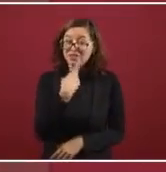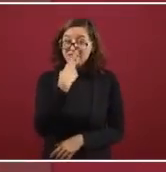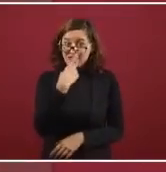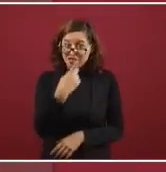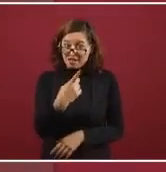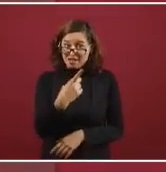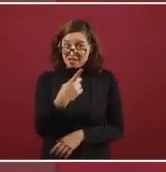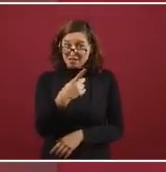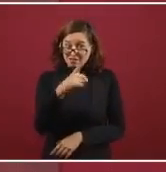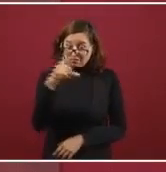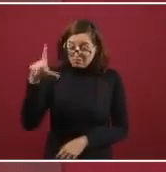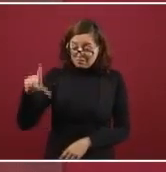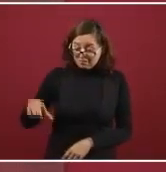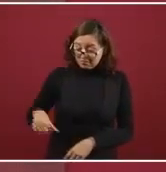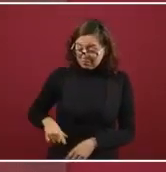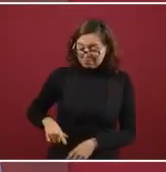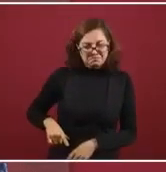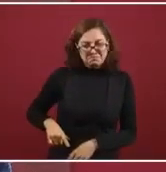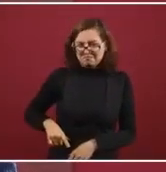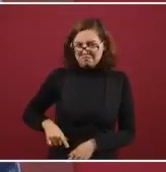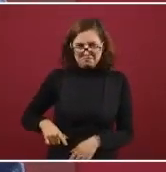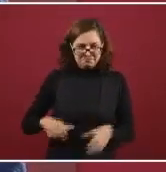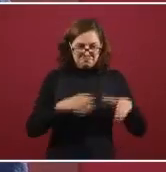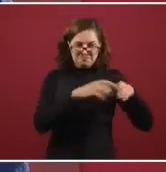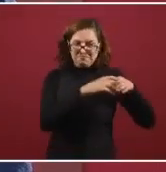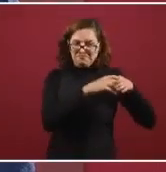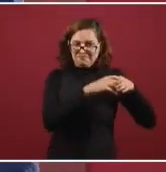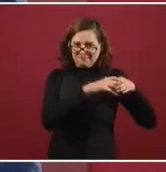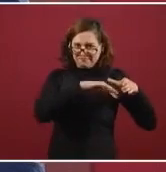régimen. Y me acuerdo de una frase de Zarco,